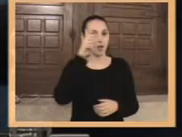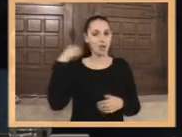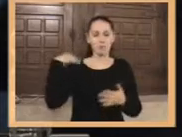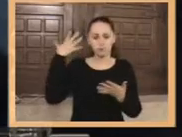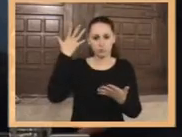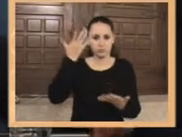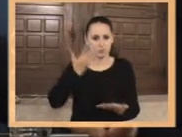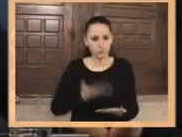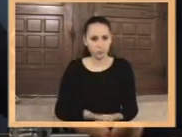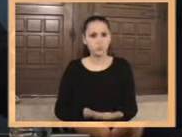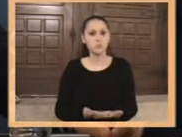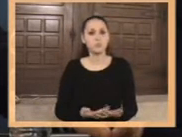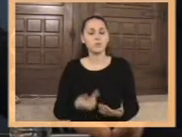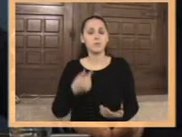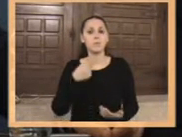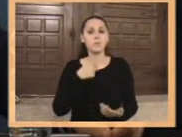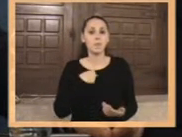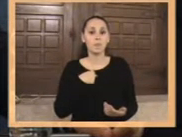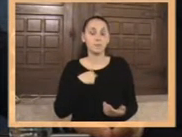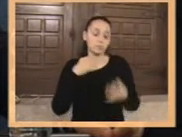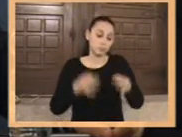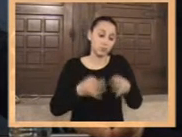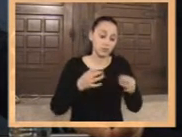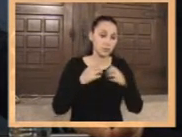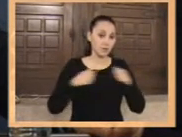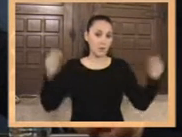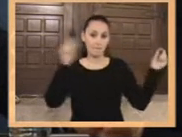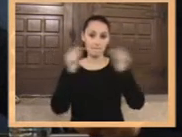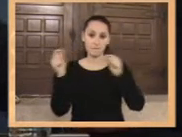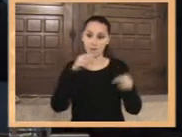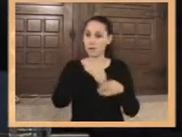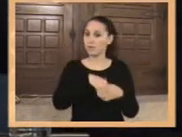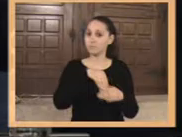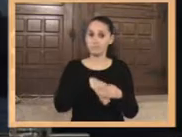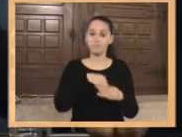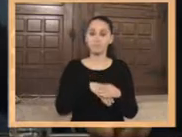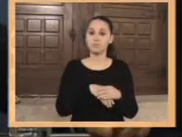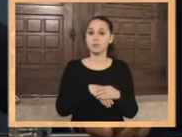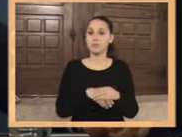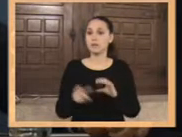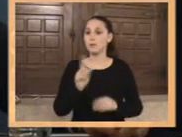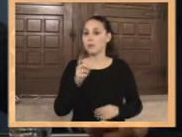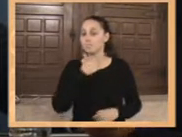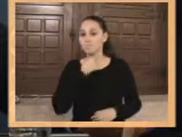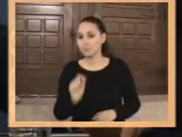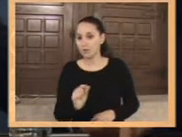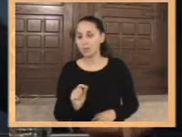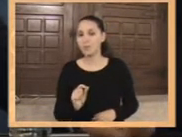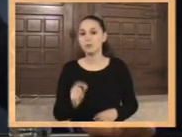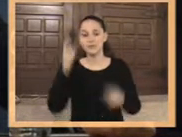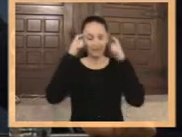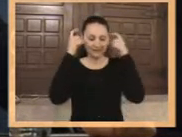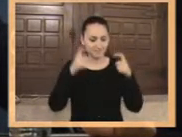un procedimiento que yo elija habitualmente, y si lo hago intento por todos los medios que haya un consenso entre todos los grupos políticos. Por esa